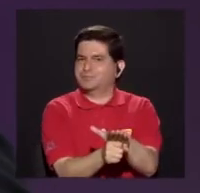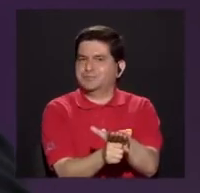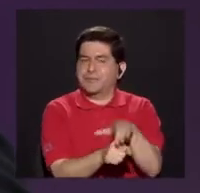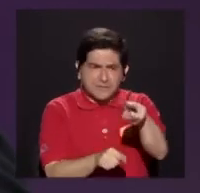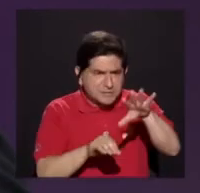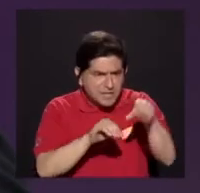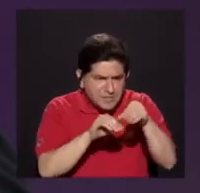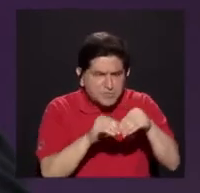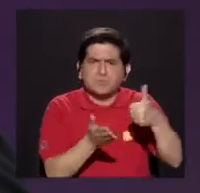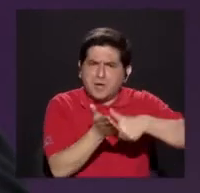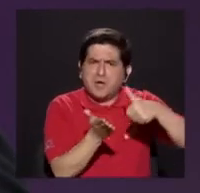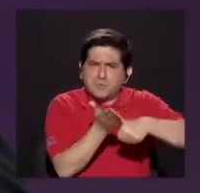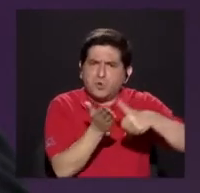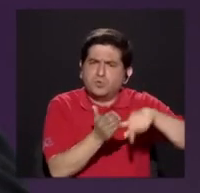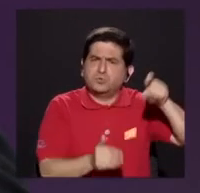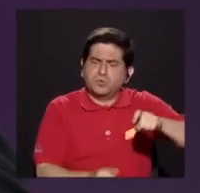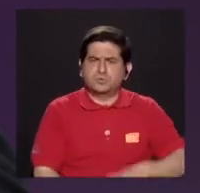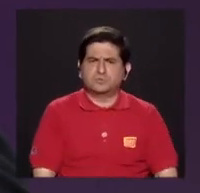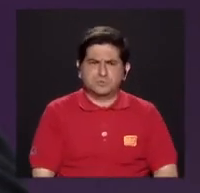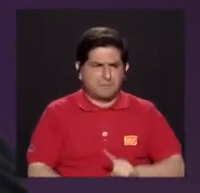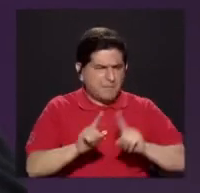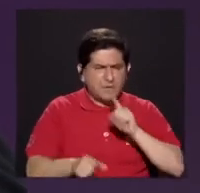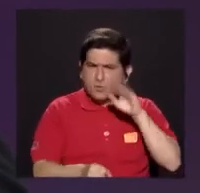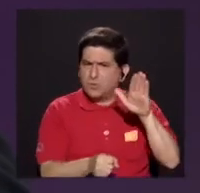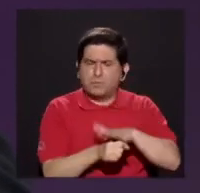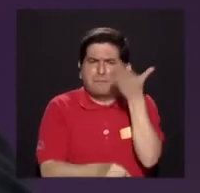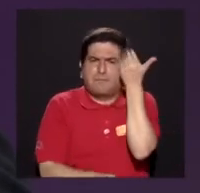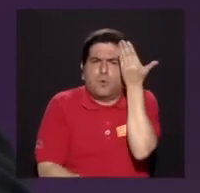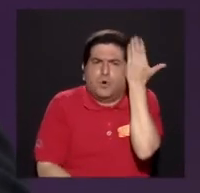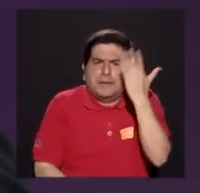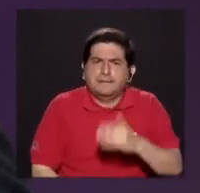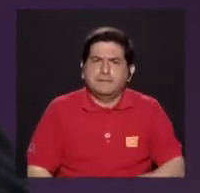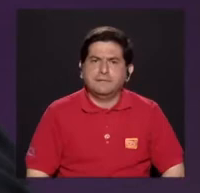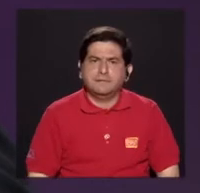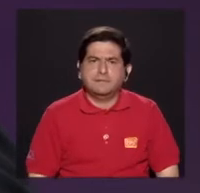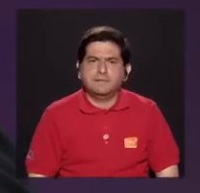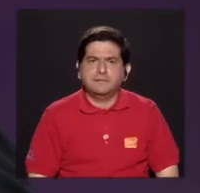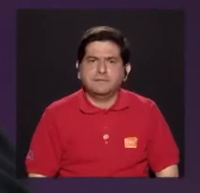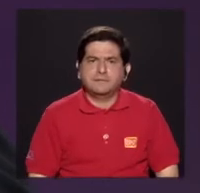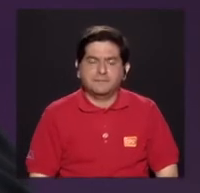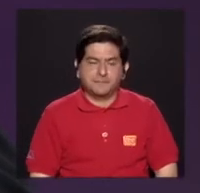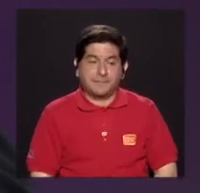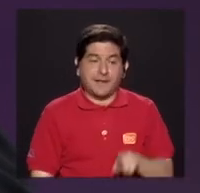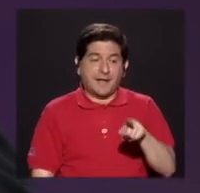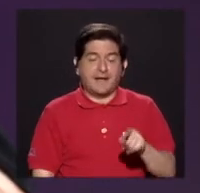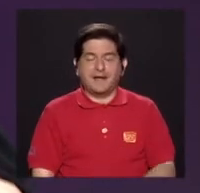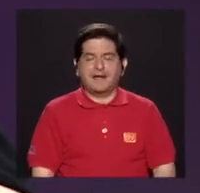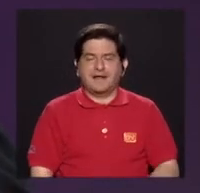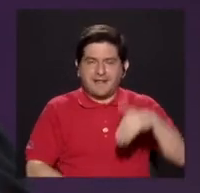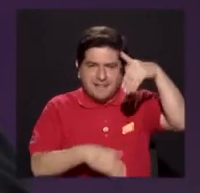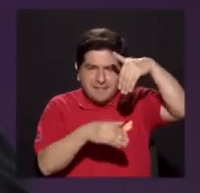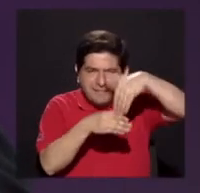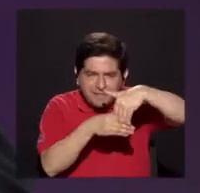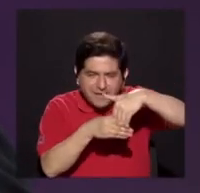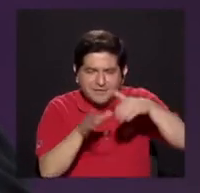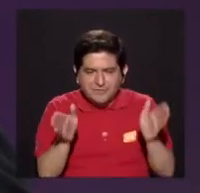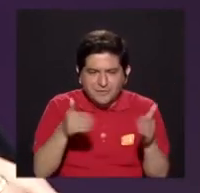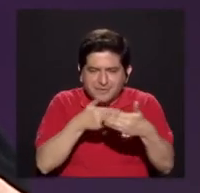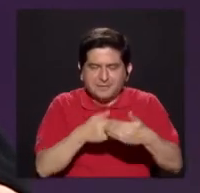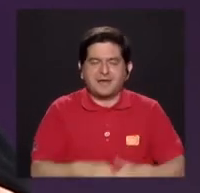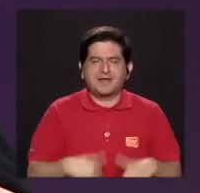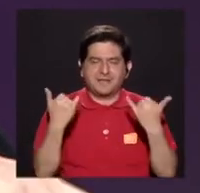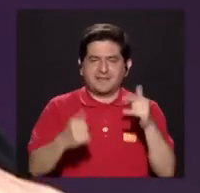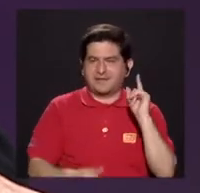se sumaban los votos para estar, ¿por qué no se concreta? Entonces, dentro de este paquete ya hay avisos.